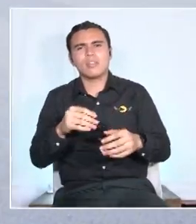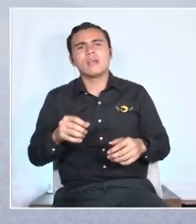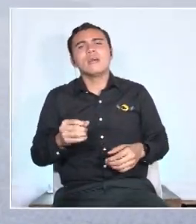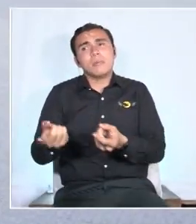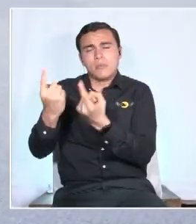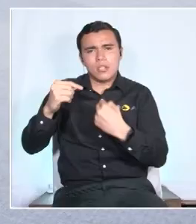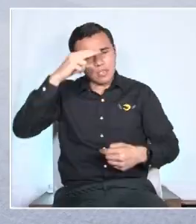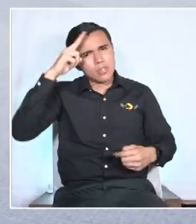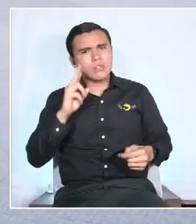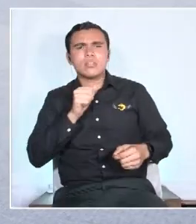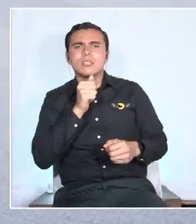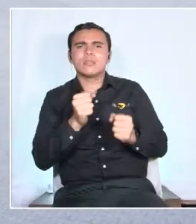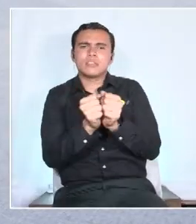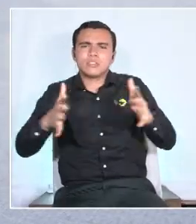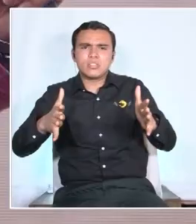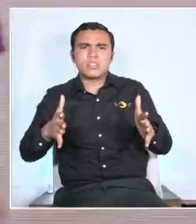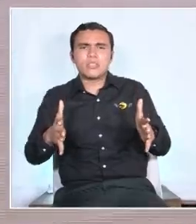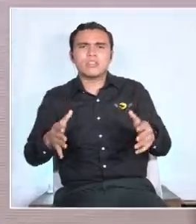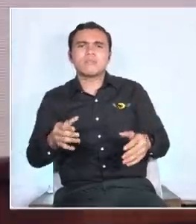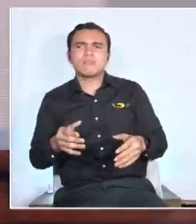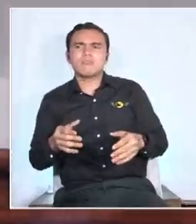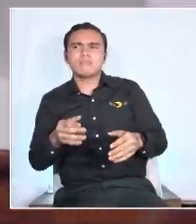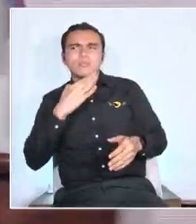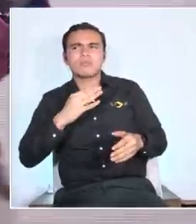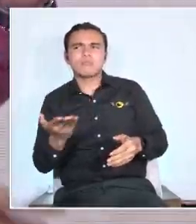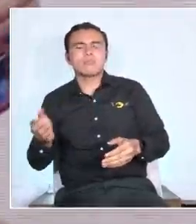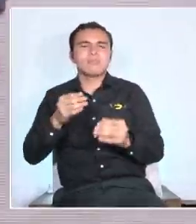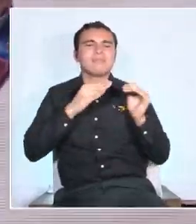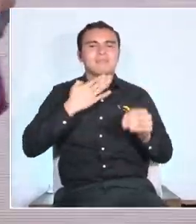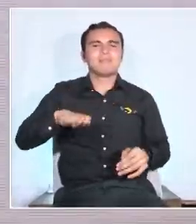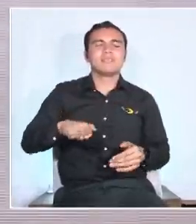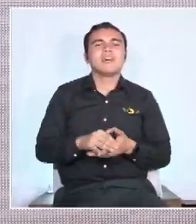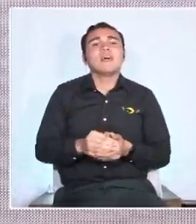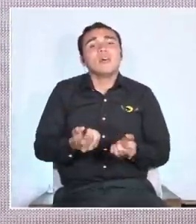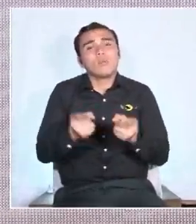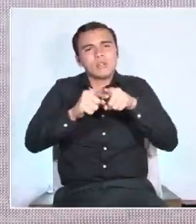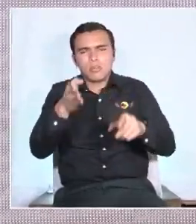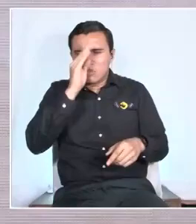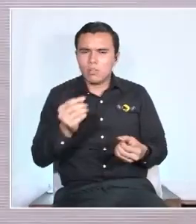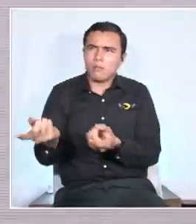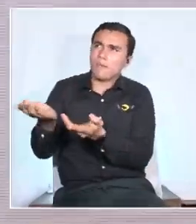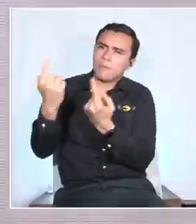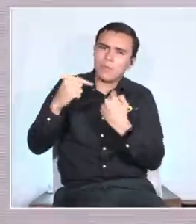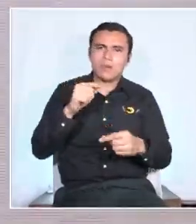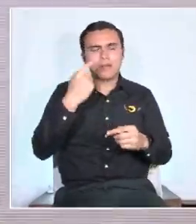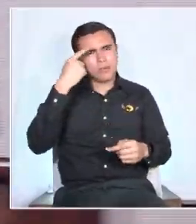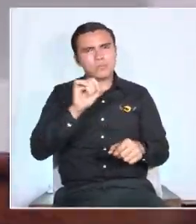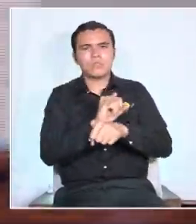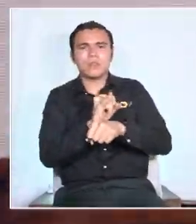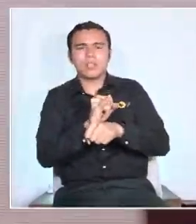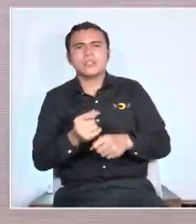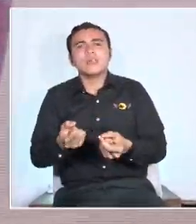una novia sin mancha y sin arruga. Y te voy a decir una cosa: cuando Dios venga por su iglesia, la